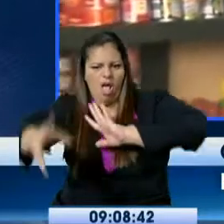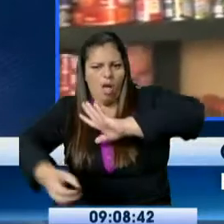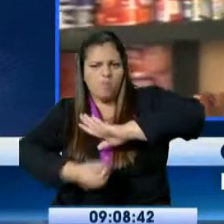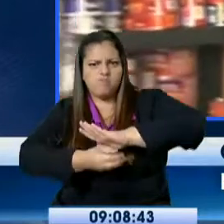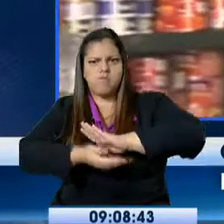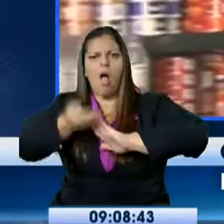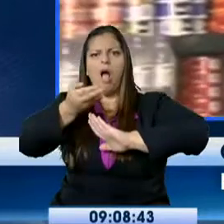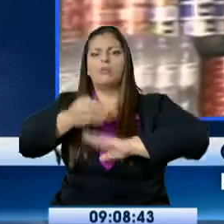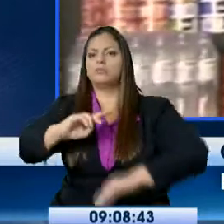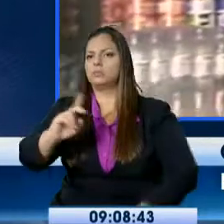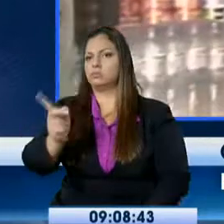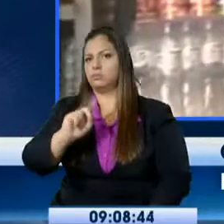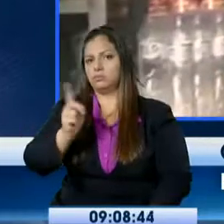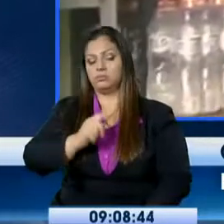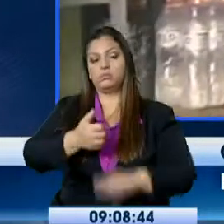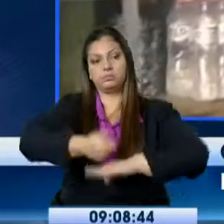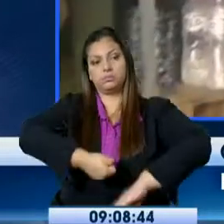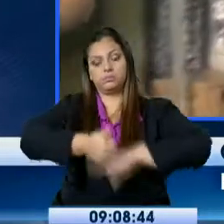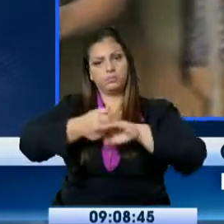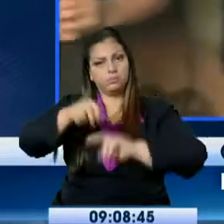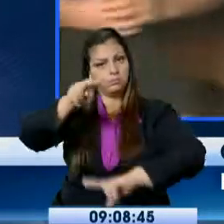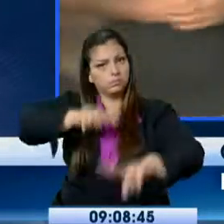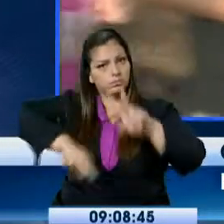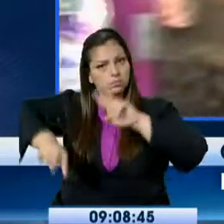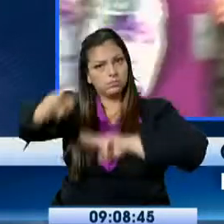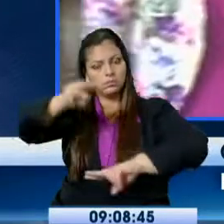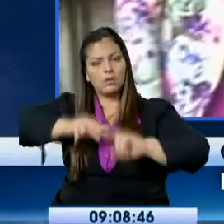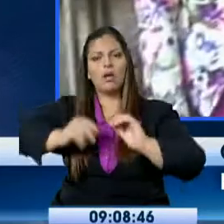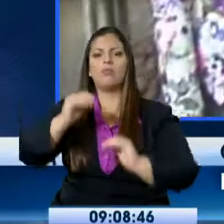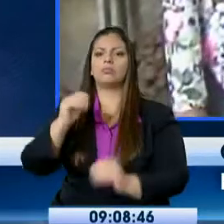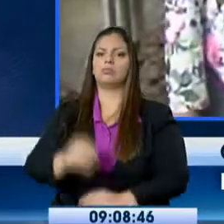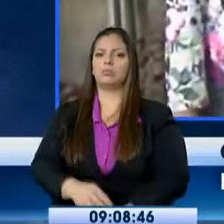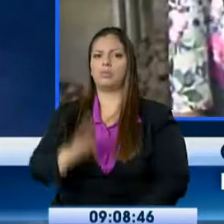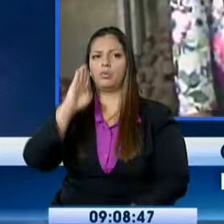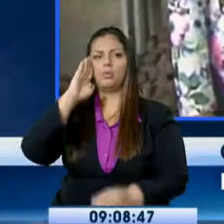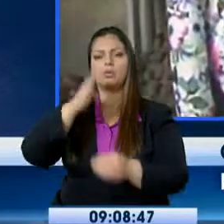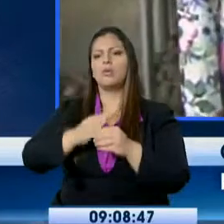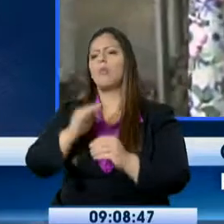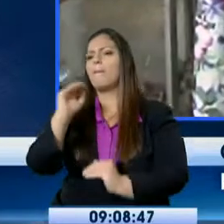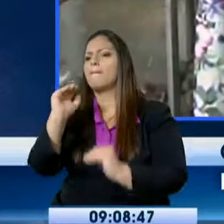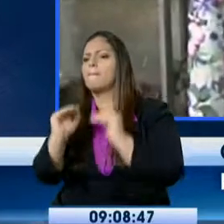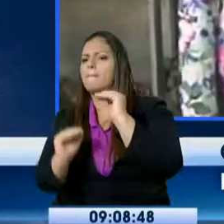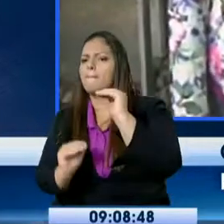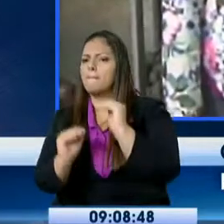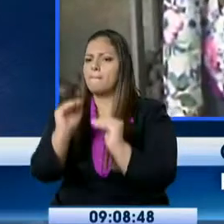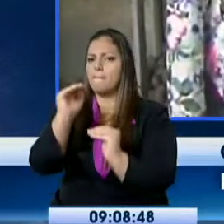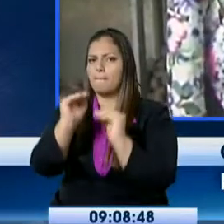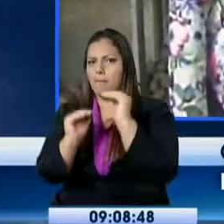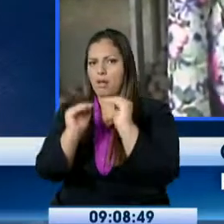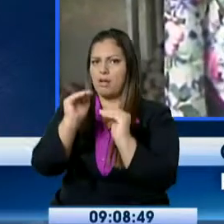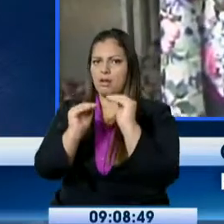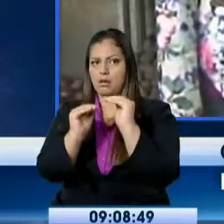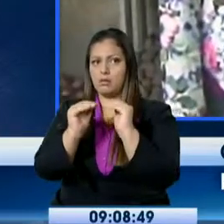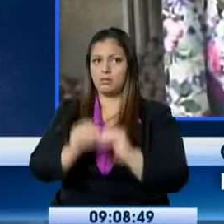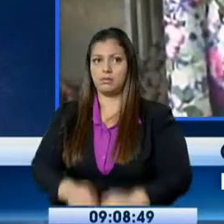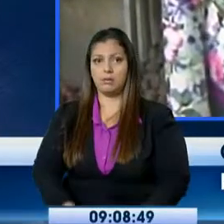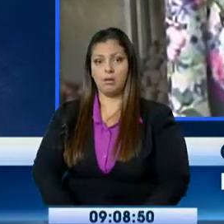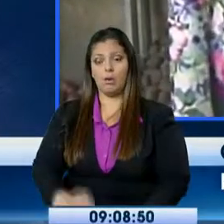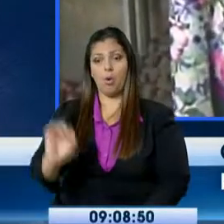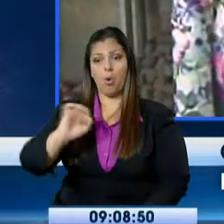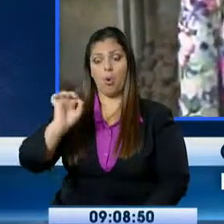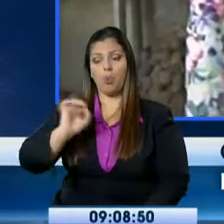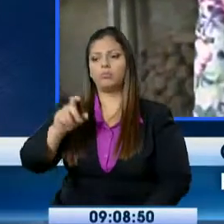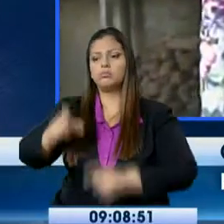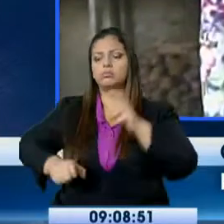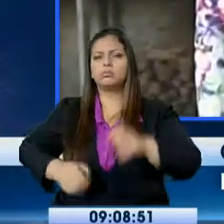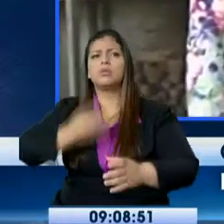diferentes sectores un balance exactamente y ante la denuncia de la ciudadanía con respecto a